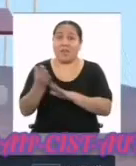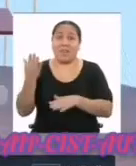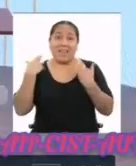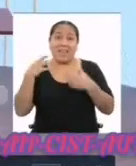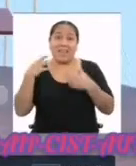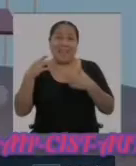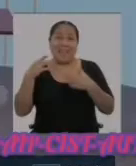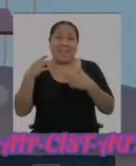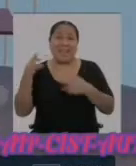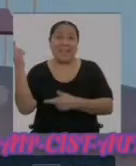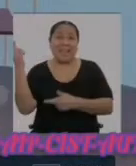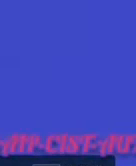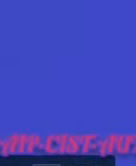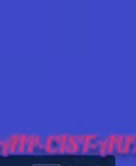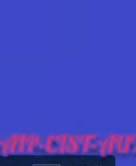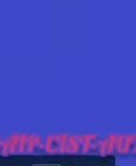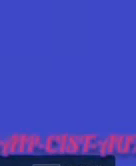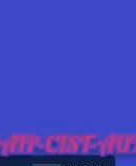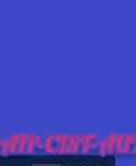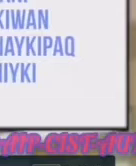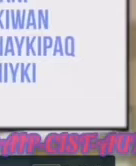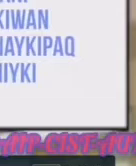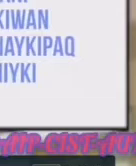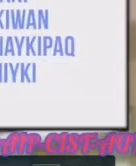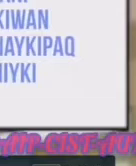ya regresamos con más.